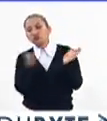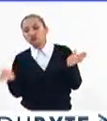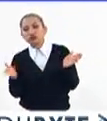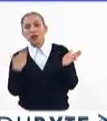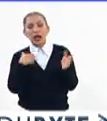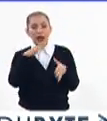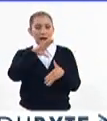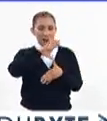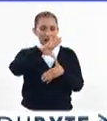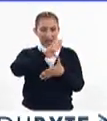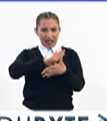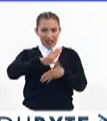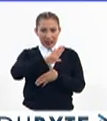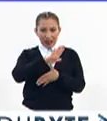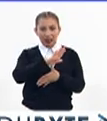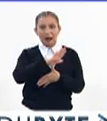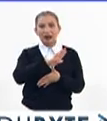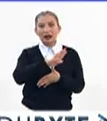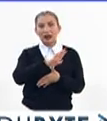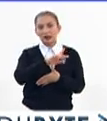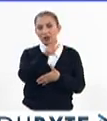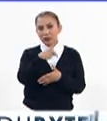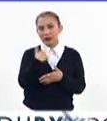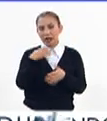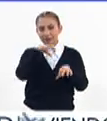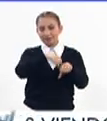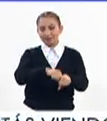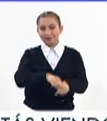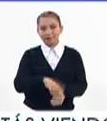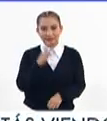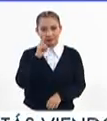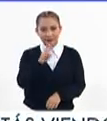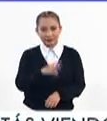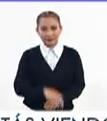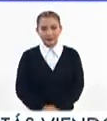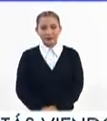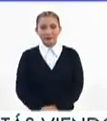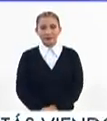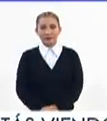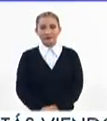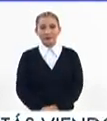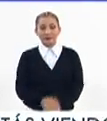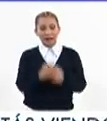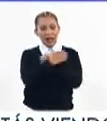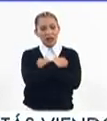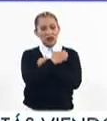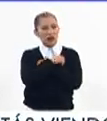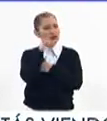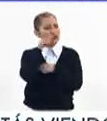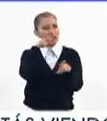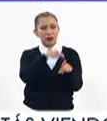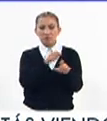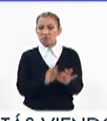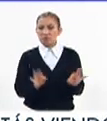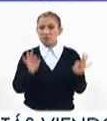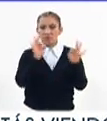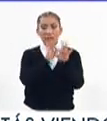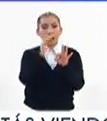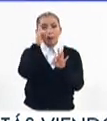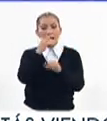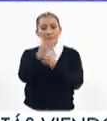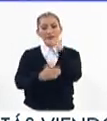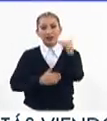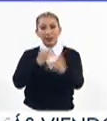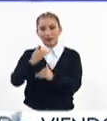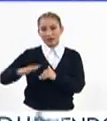la América continental después de la conquista. Vea usted. La educación siempre ha sido un elemento importante para